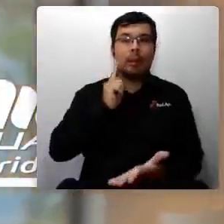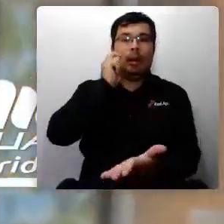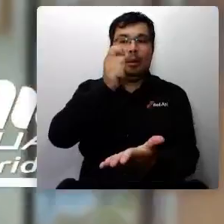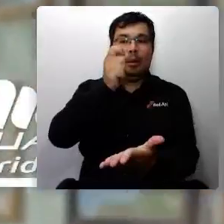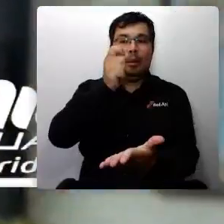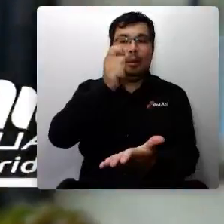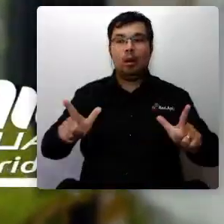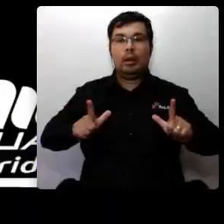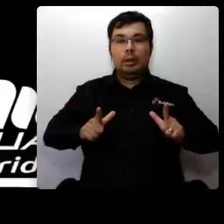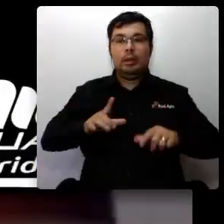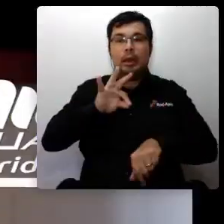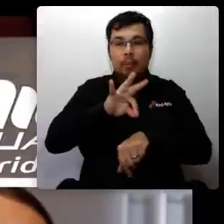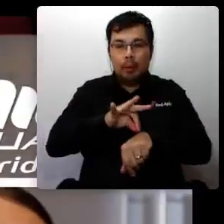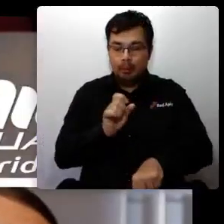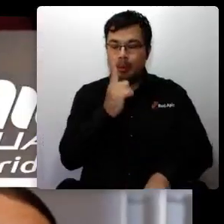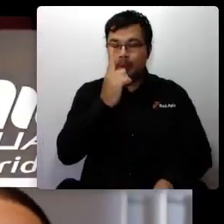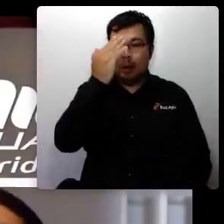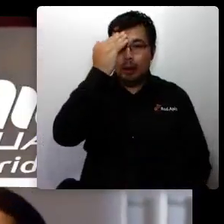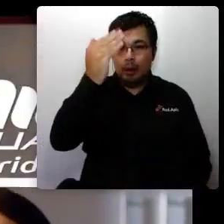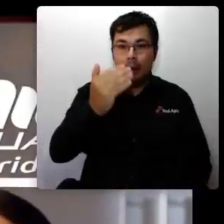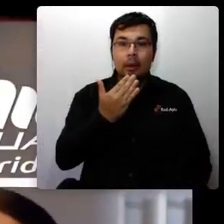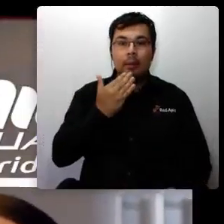tiempo que no pueda trabajar.